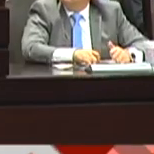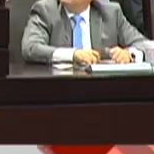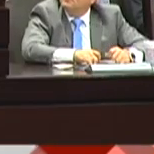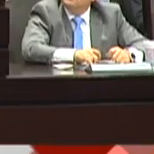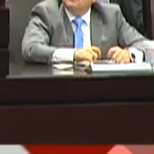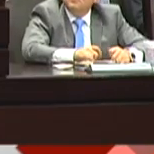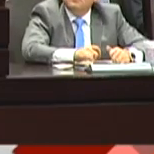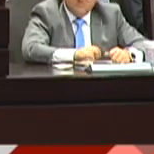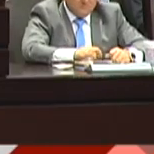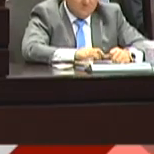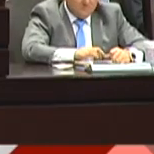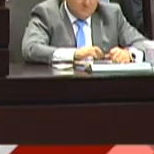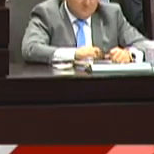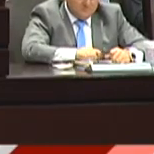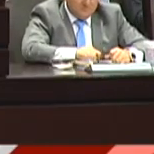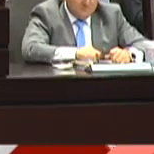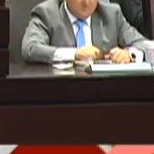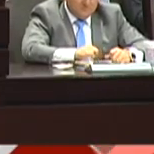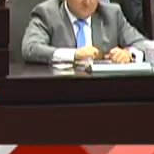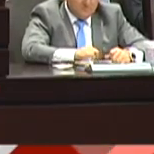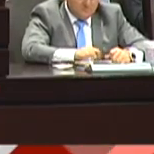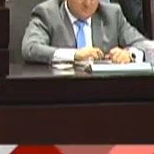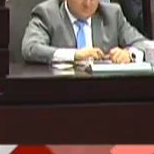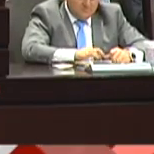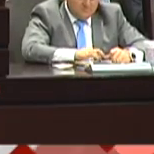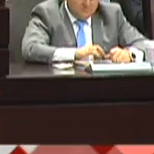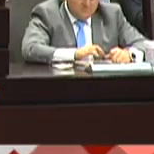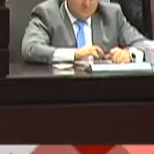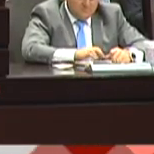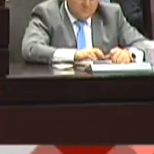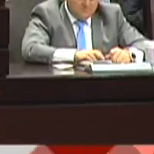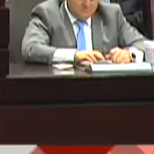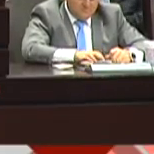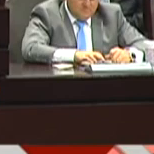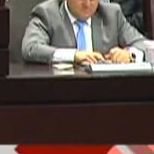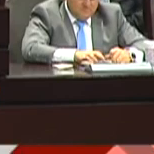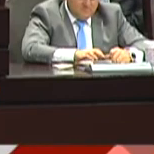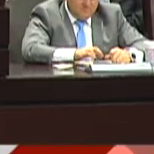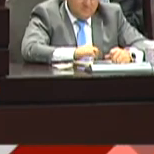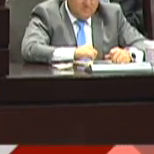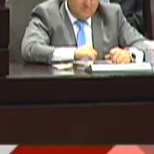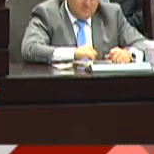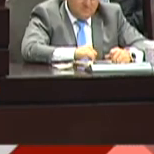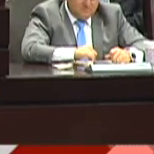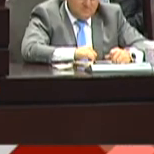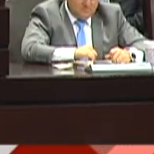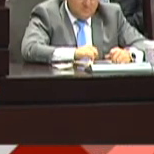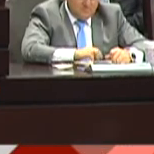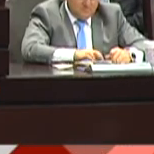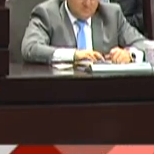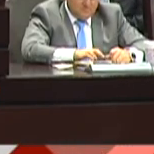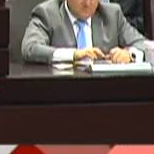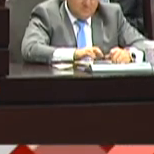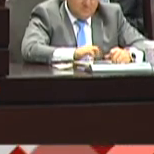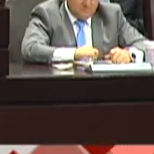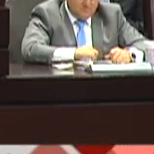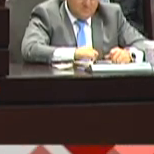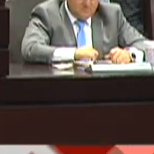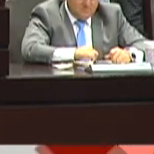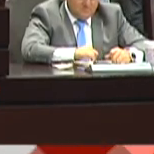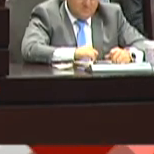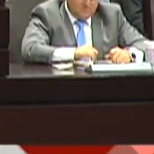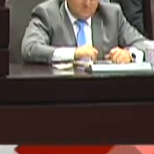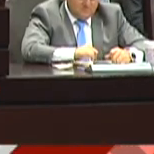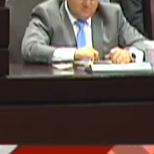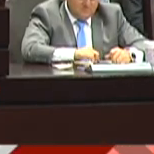Durante este periodo, México ha recuperado su liderazgo en materia de política exterior y se ha convertido en un centro logístico para